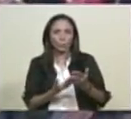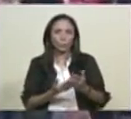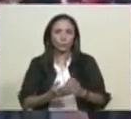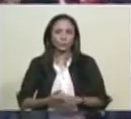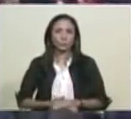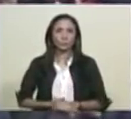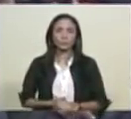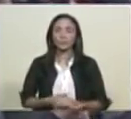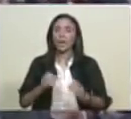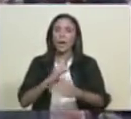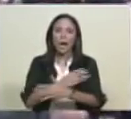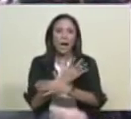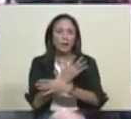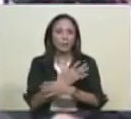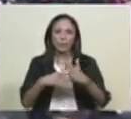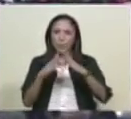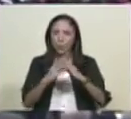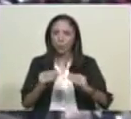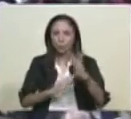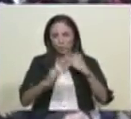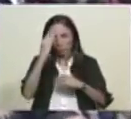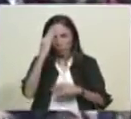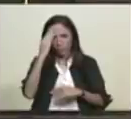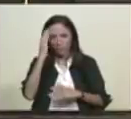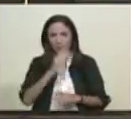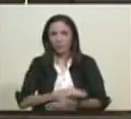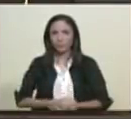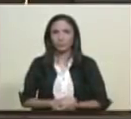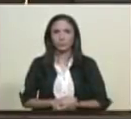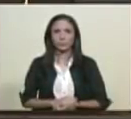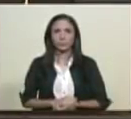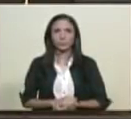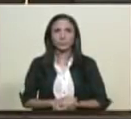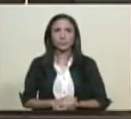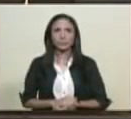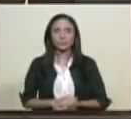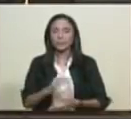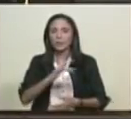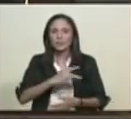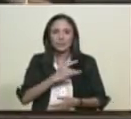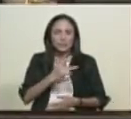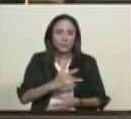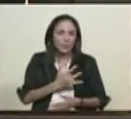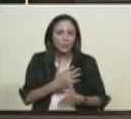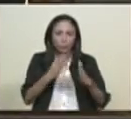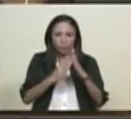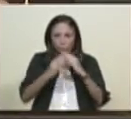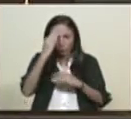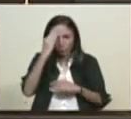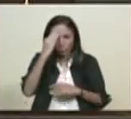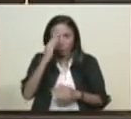ALBA. Lo sé, lo siento.